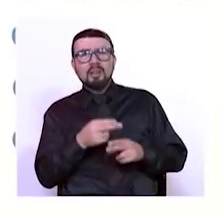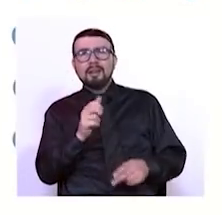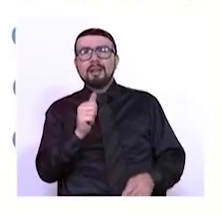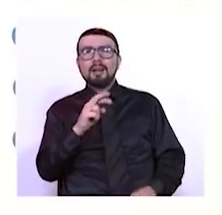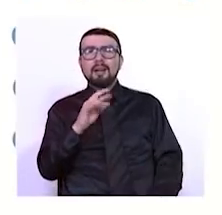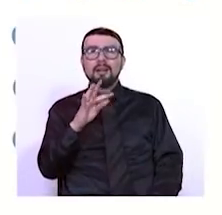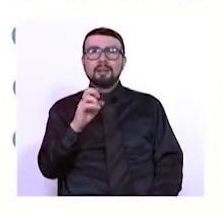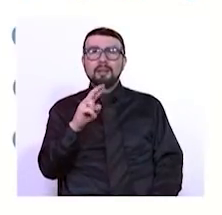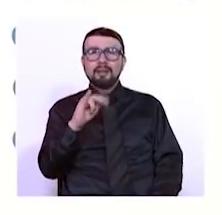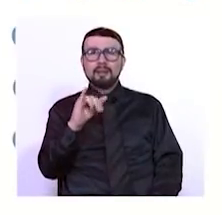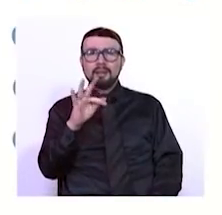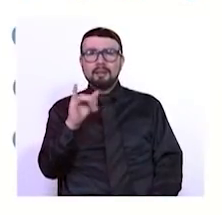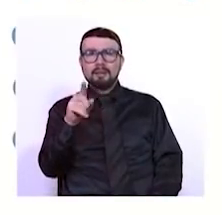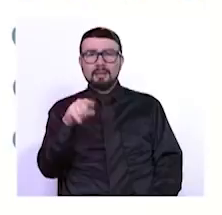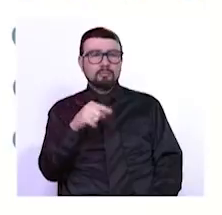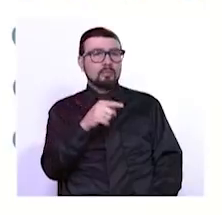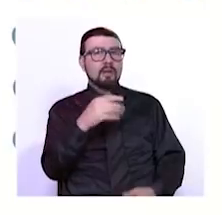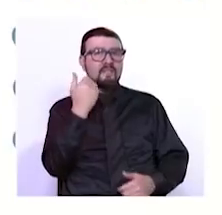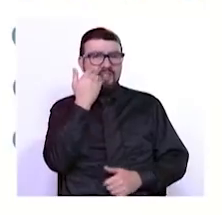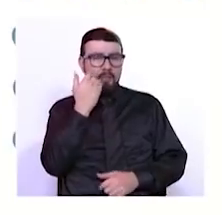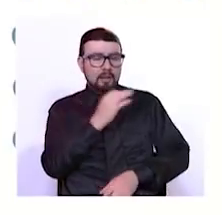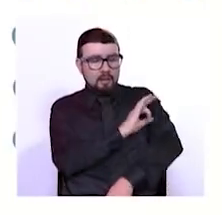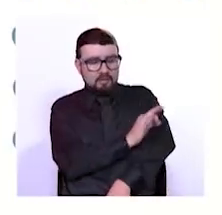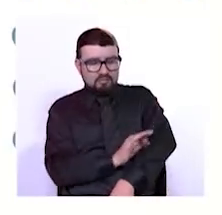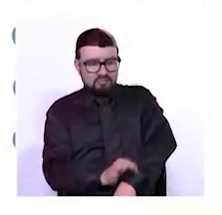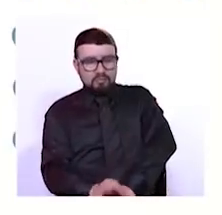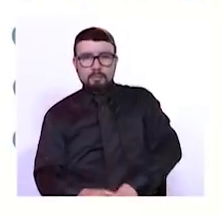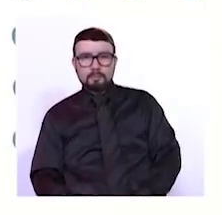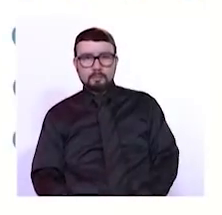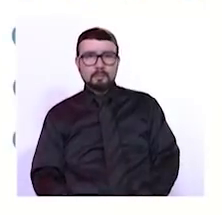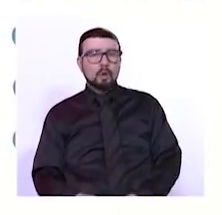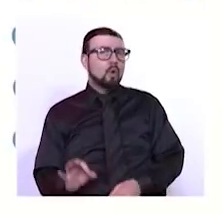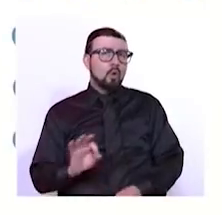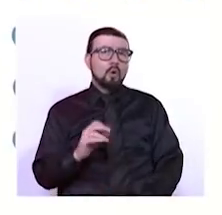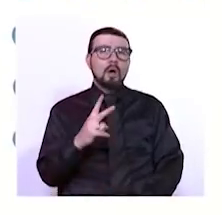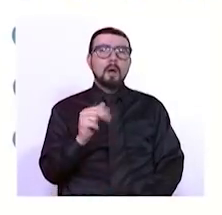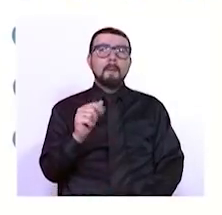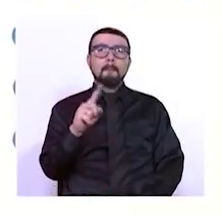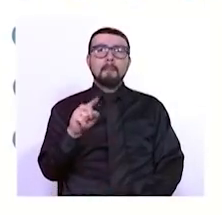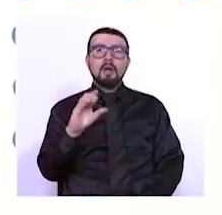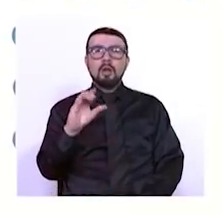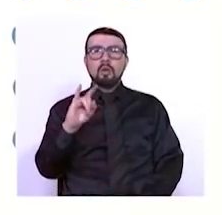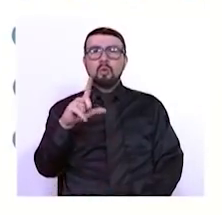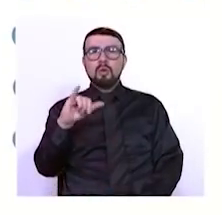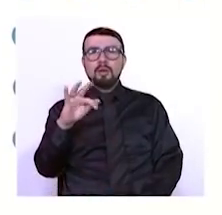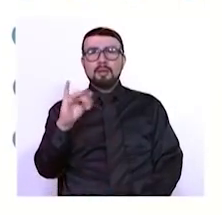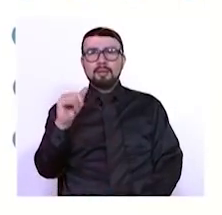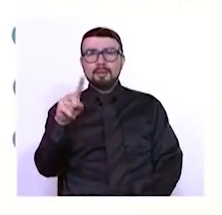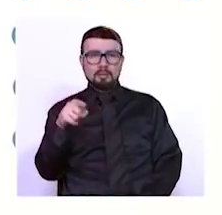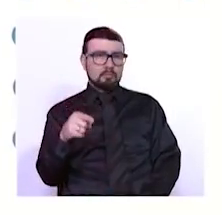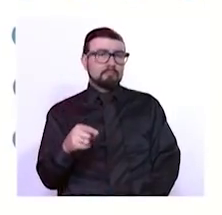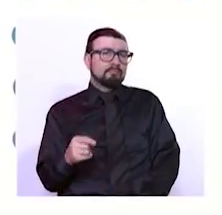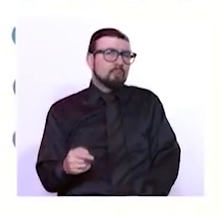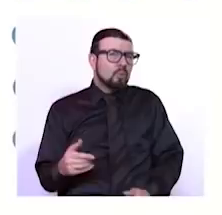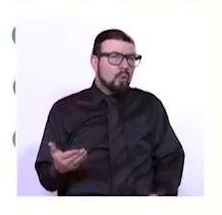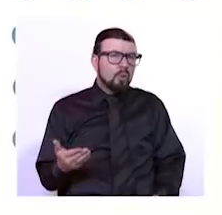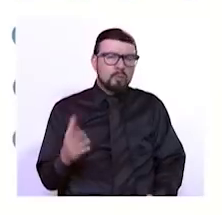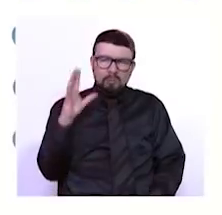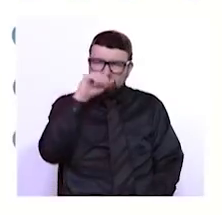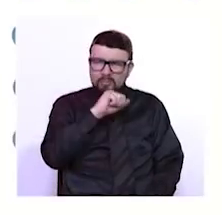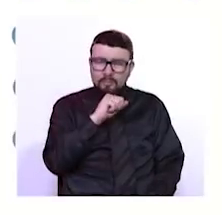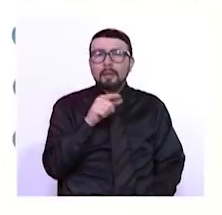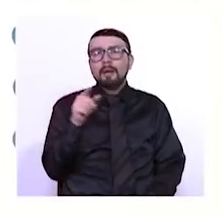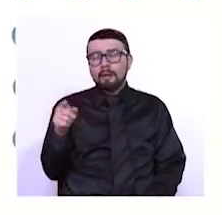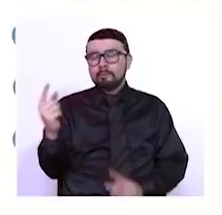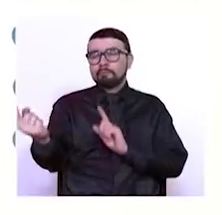las arterias, una vasculitis, en fin. ¿Cómo se determina esto? Haciendo una buena historia